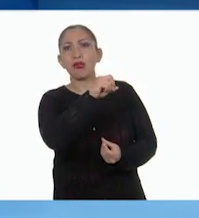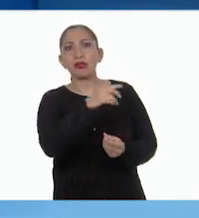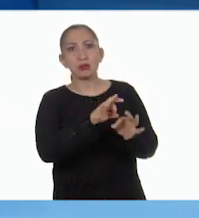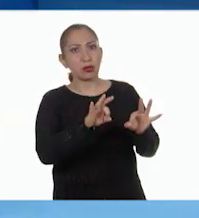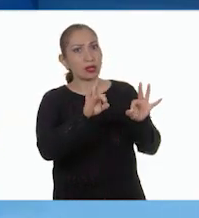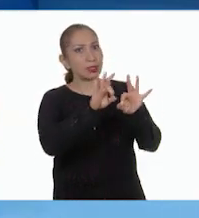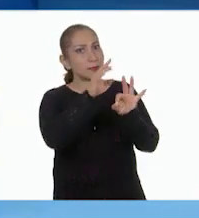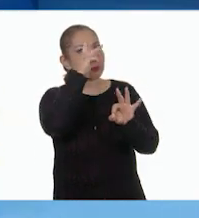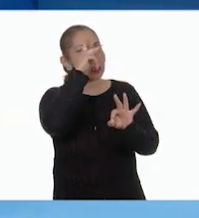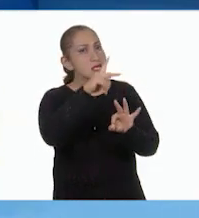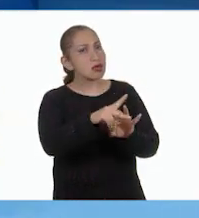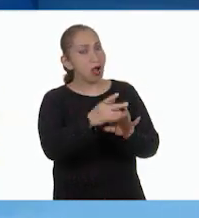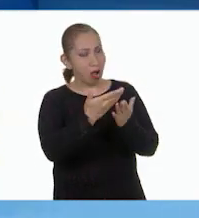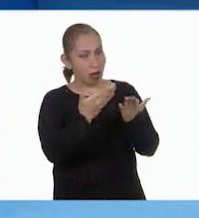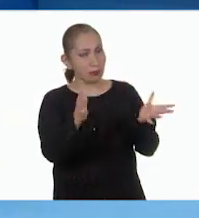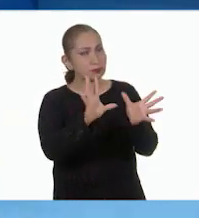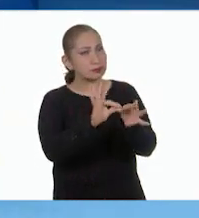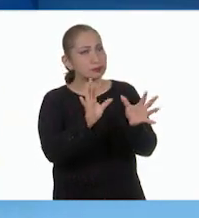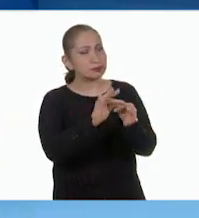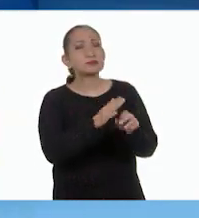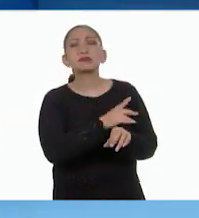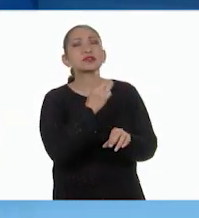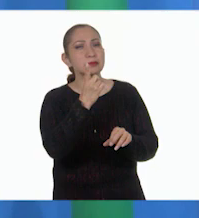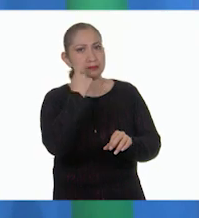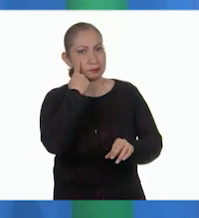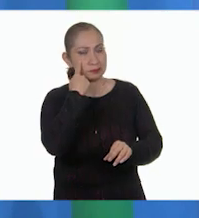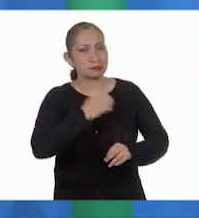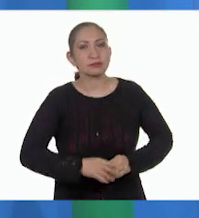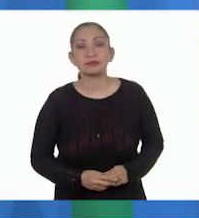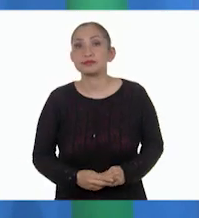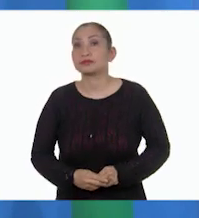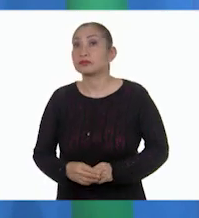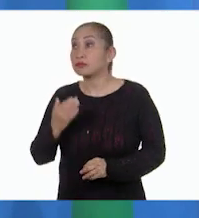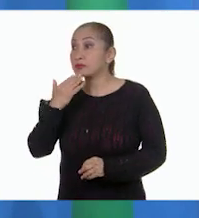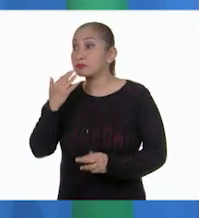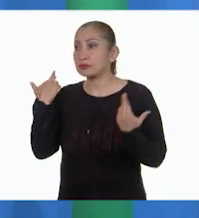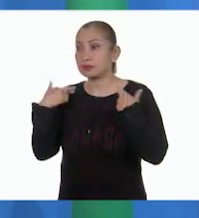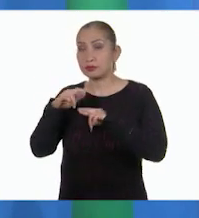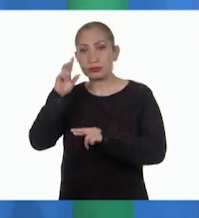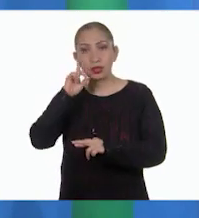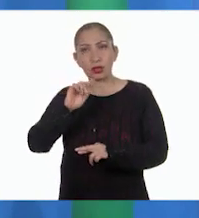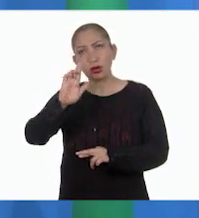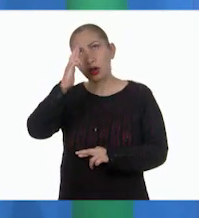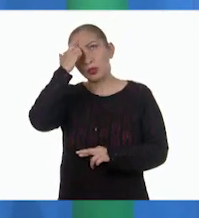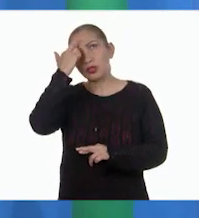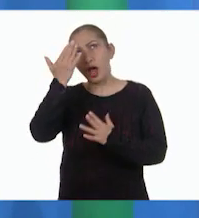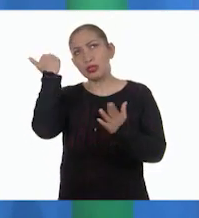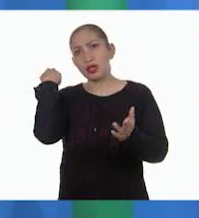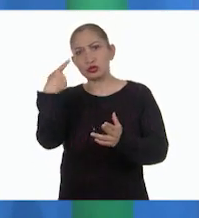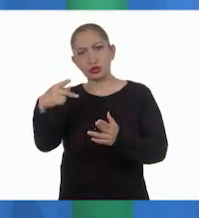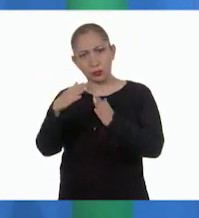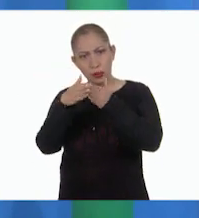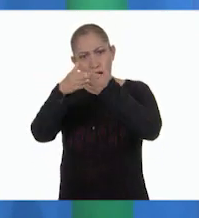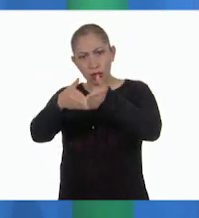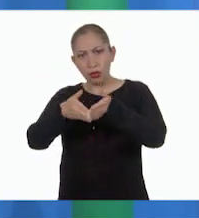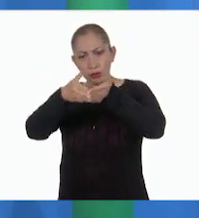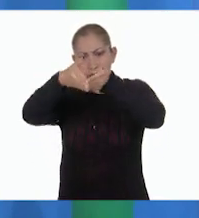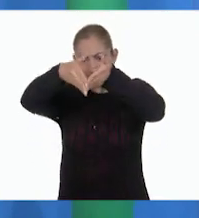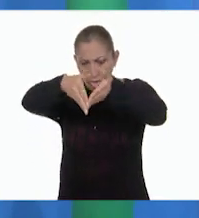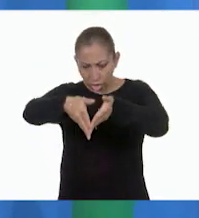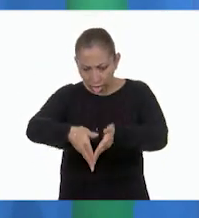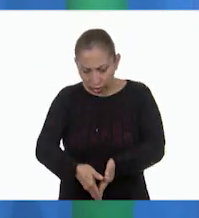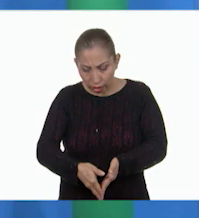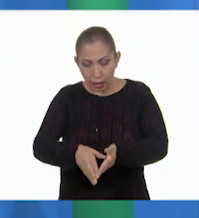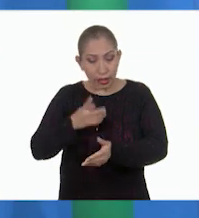país y ahora le explicaremos el porqué. Ah, muy bien, maestra. Yo recuerdo que su barco naufragó, ¿verdad? Y terminó en